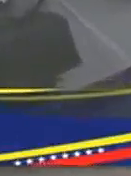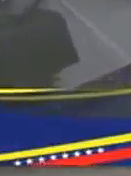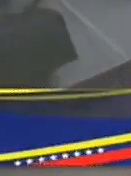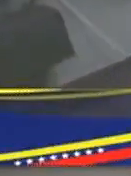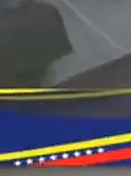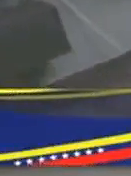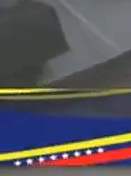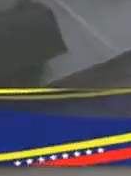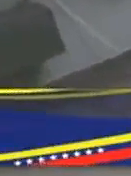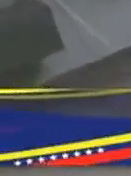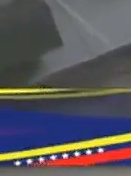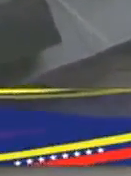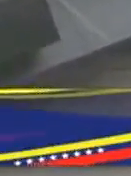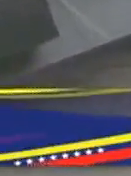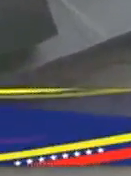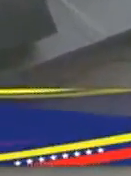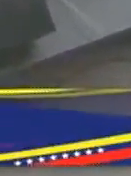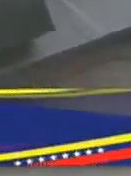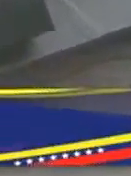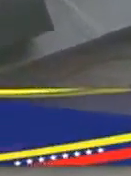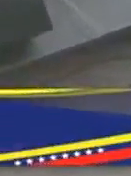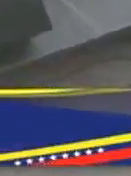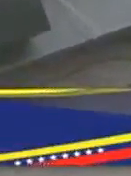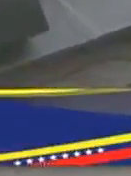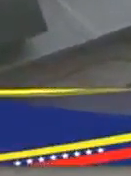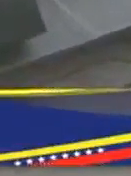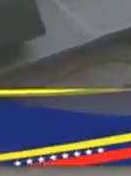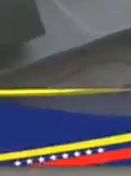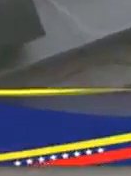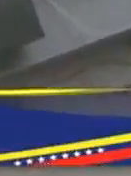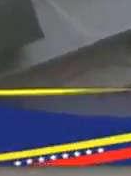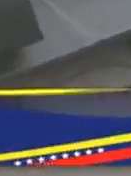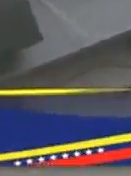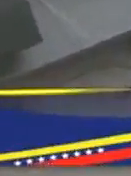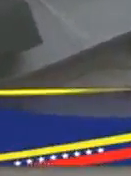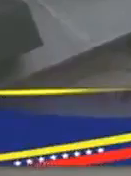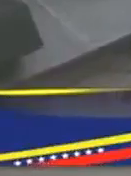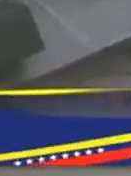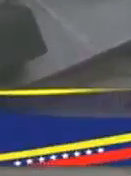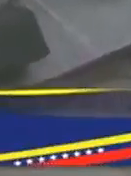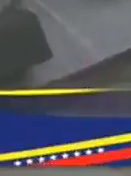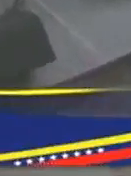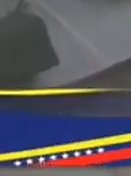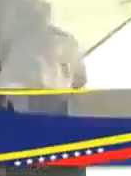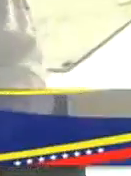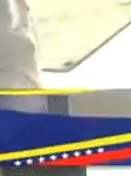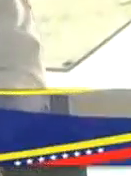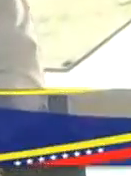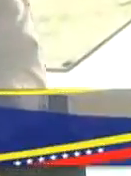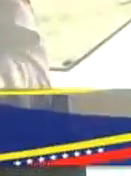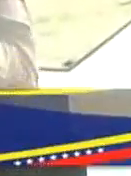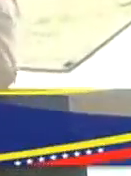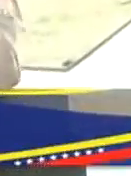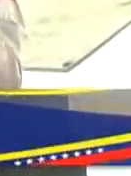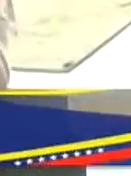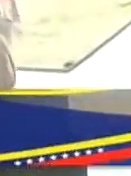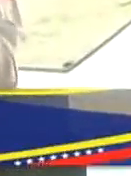sociales bolivarianos, socialismo del siglo XXI, alcance y significación del Plan Simón